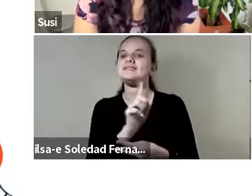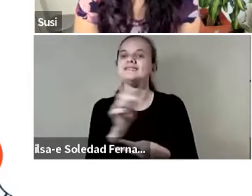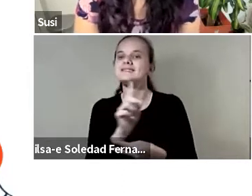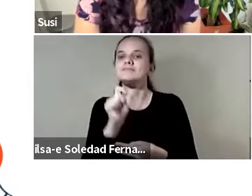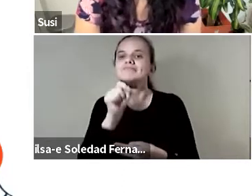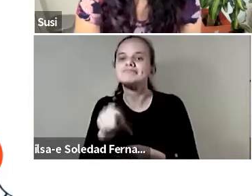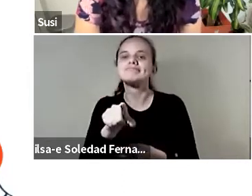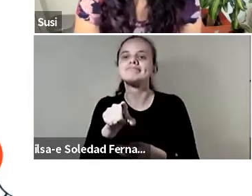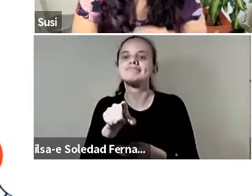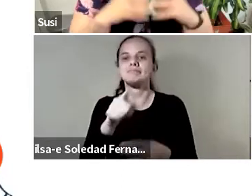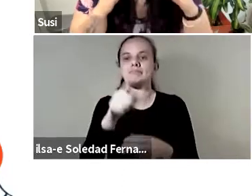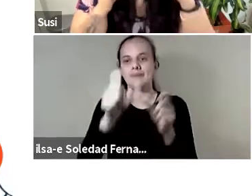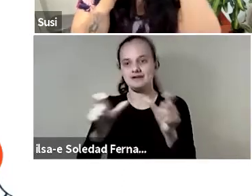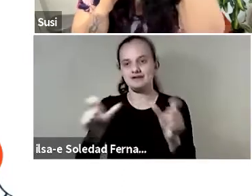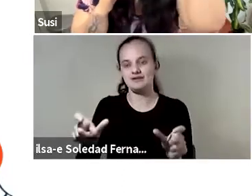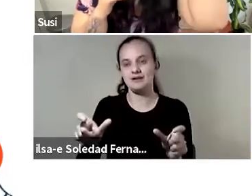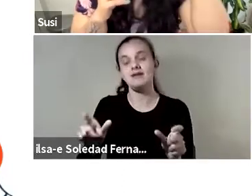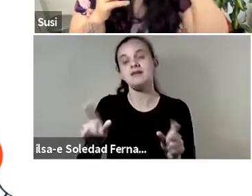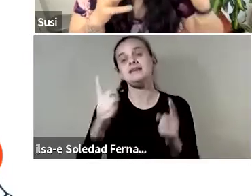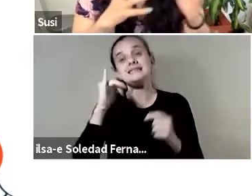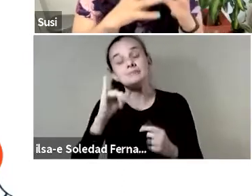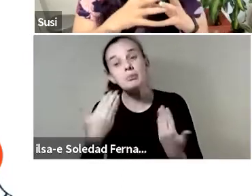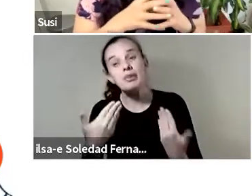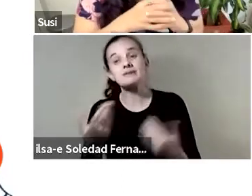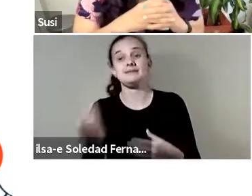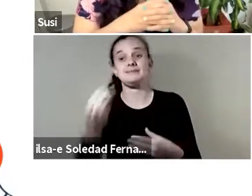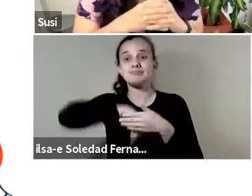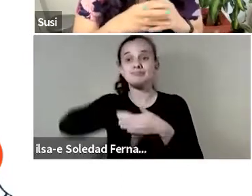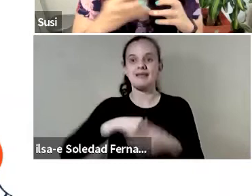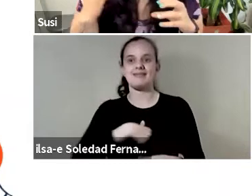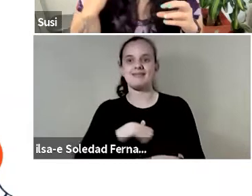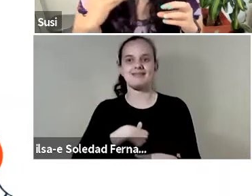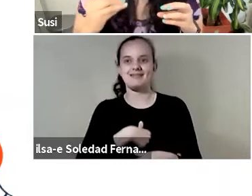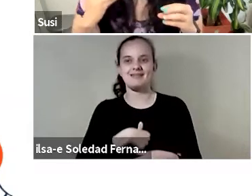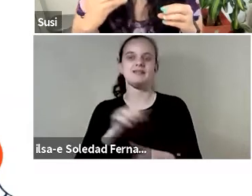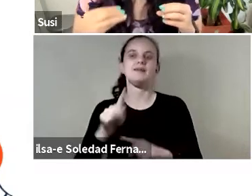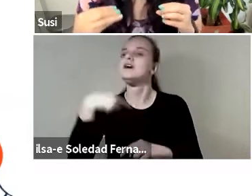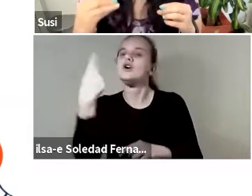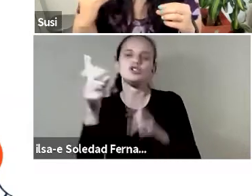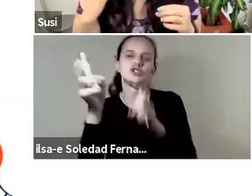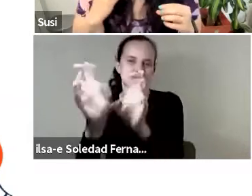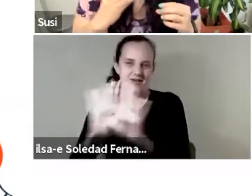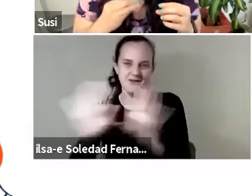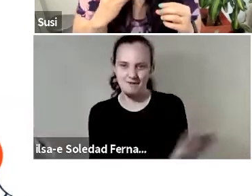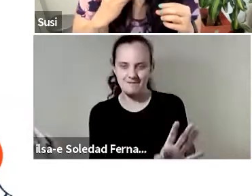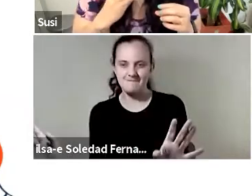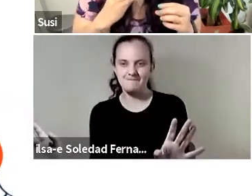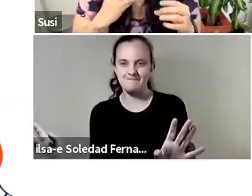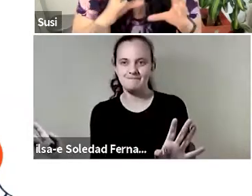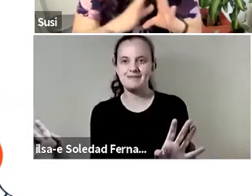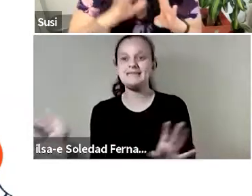instancia, la discapacidad no es inherente a la persona, aunque puede formar parte de la identidad